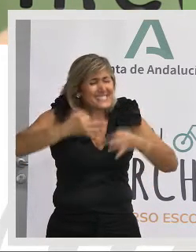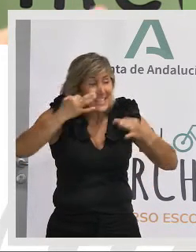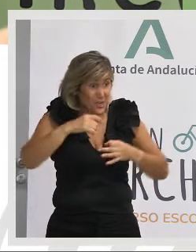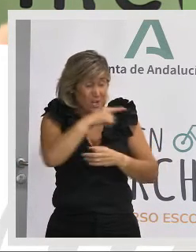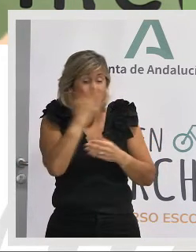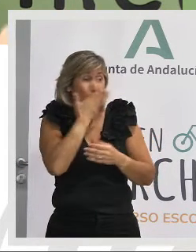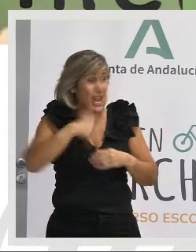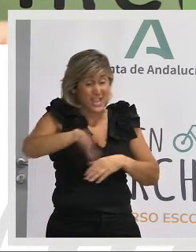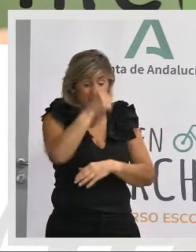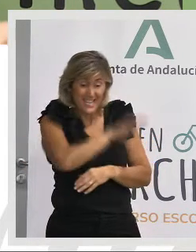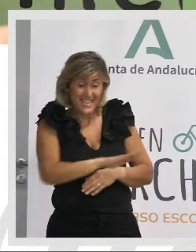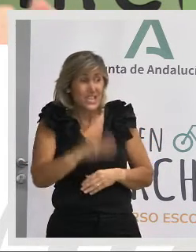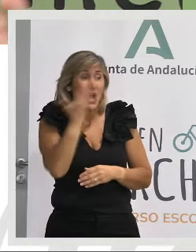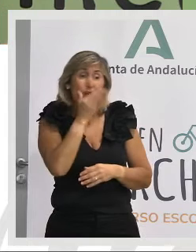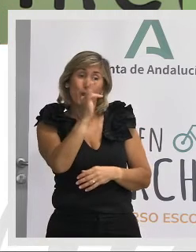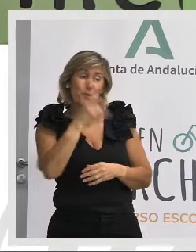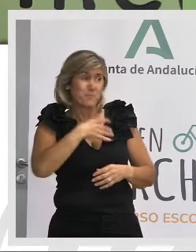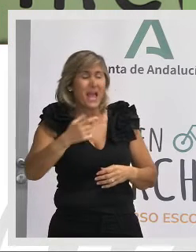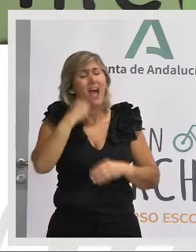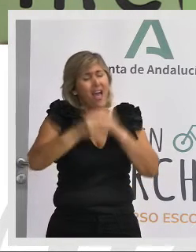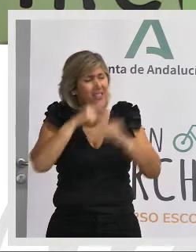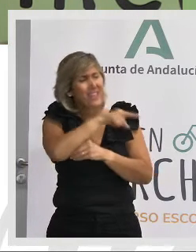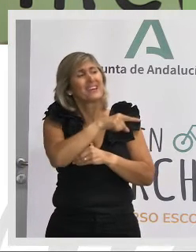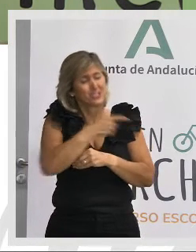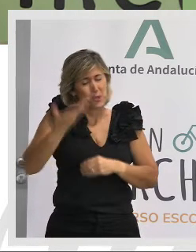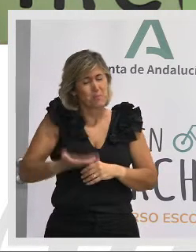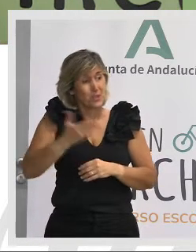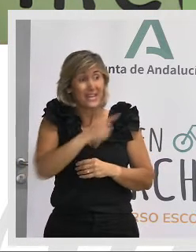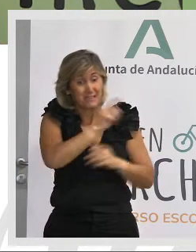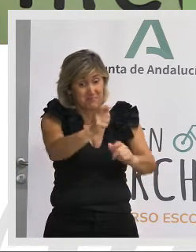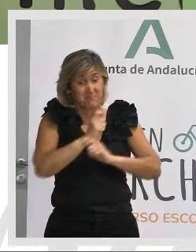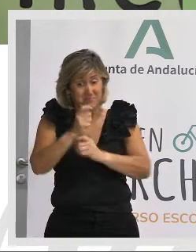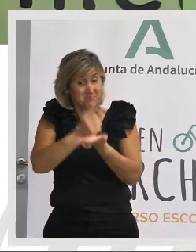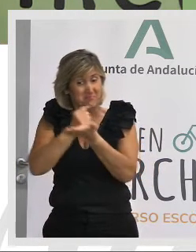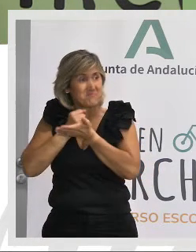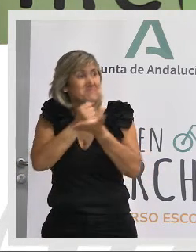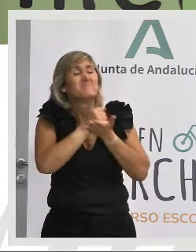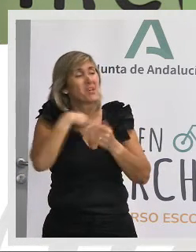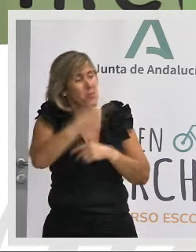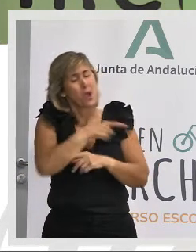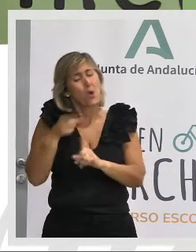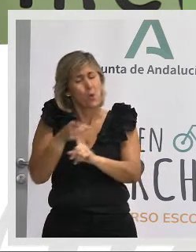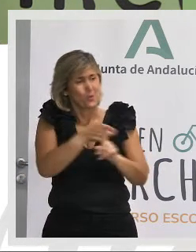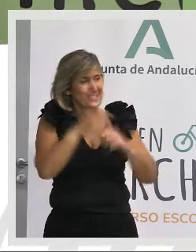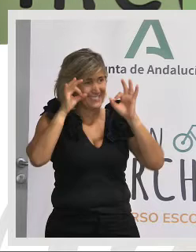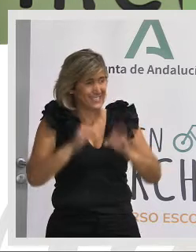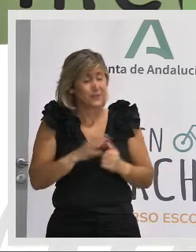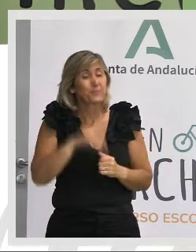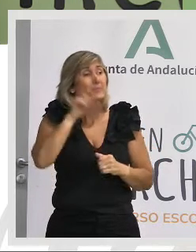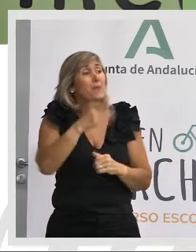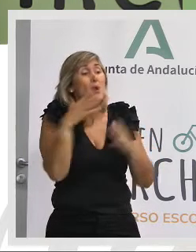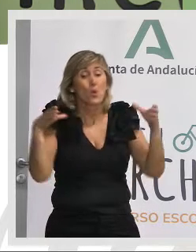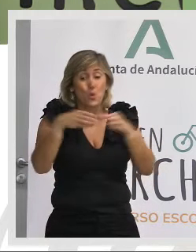Cruz Blanca harán muy buen uso de estos medios sostenibles y disfrutarán de sus beneficios. Agradecer también al Grupo Ciclista